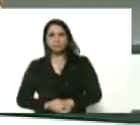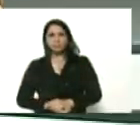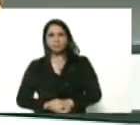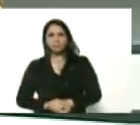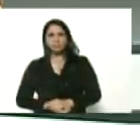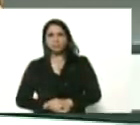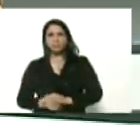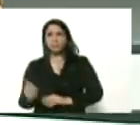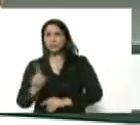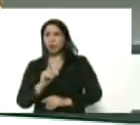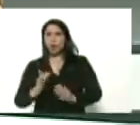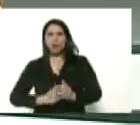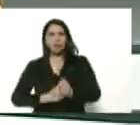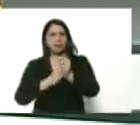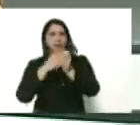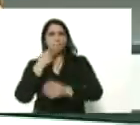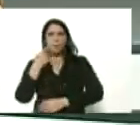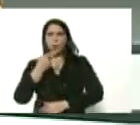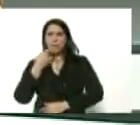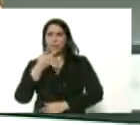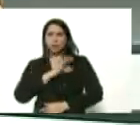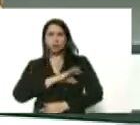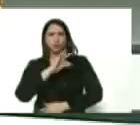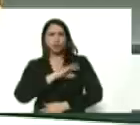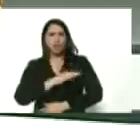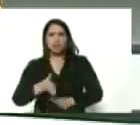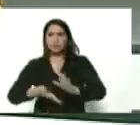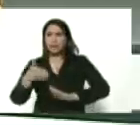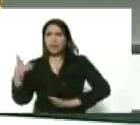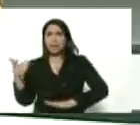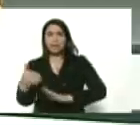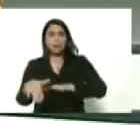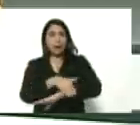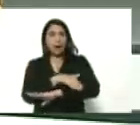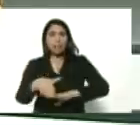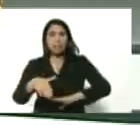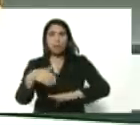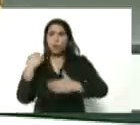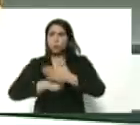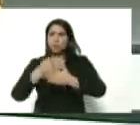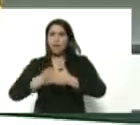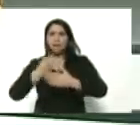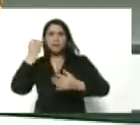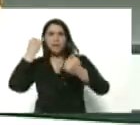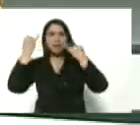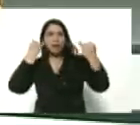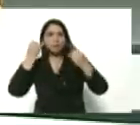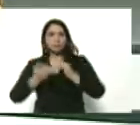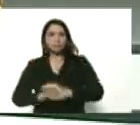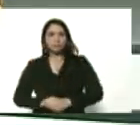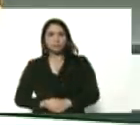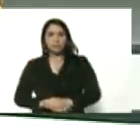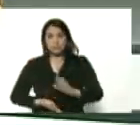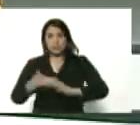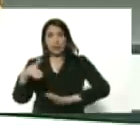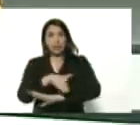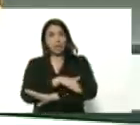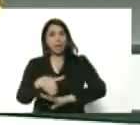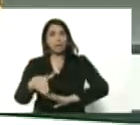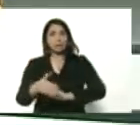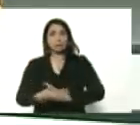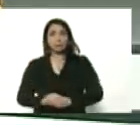No son líderes políticos y sociales que salen a la calle a luchar por unas ideas, que salen a la calle